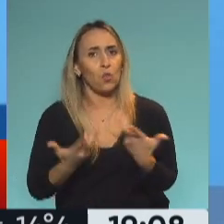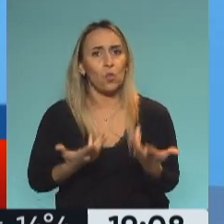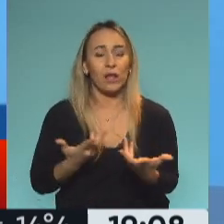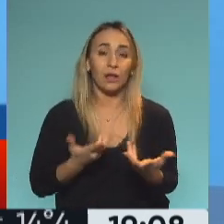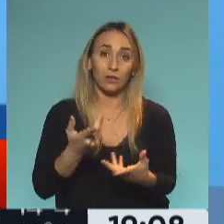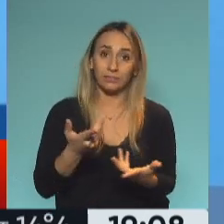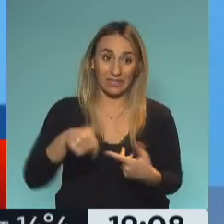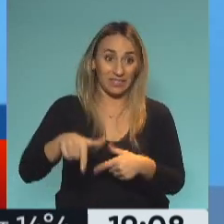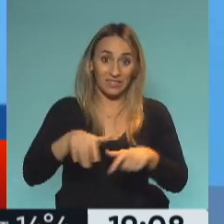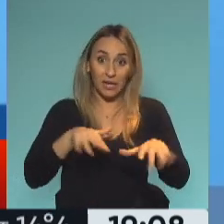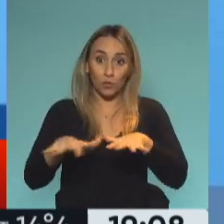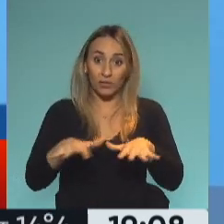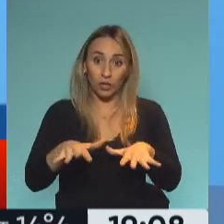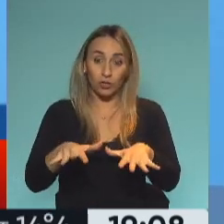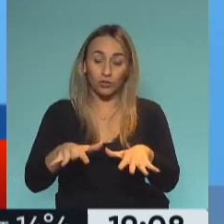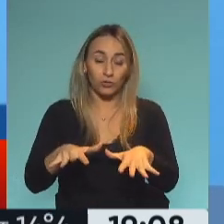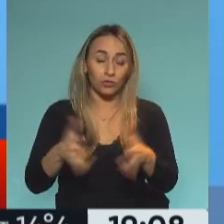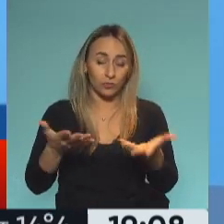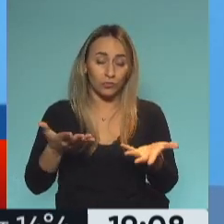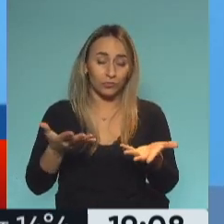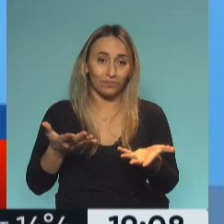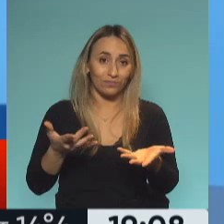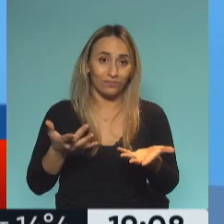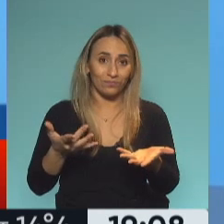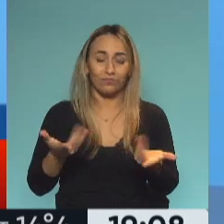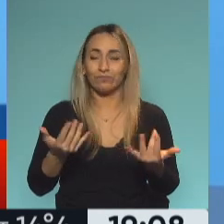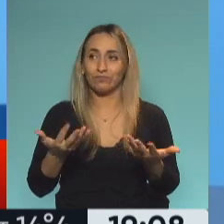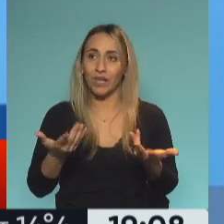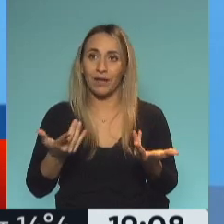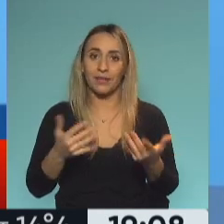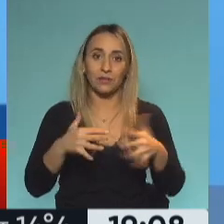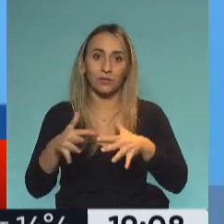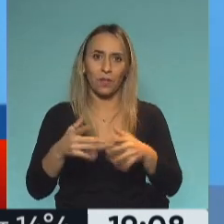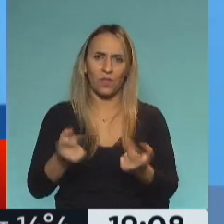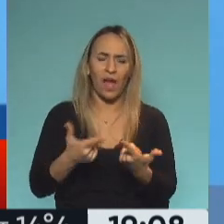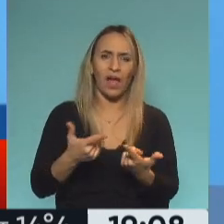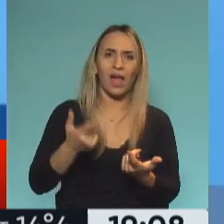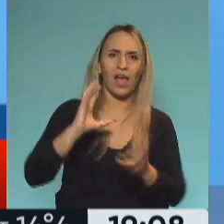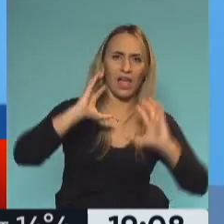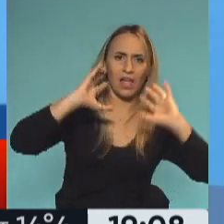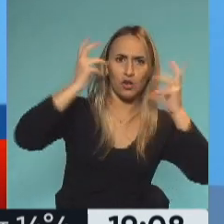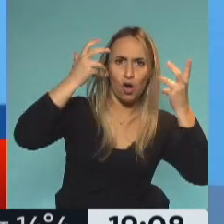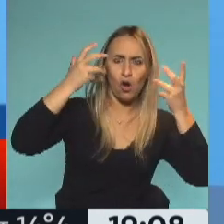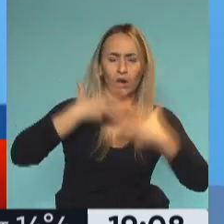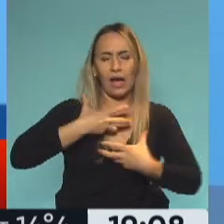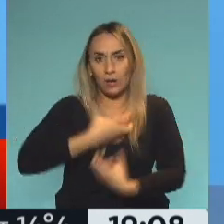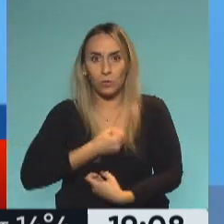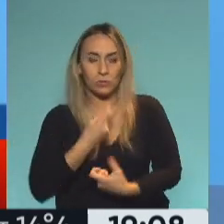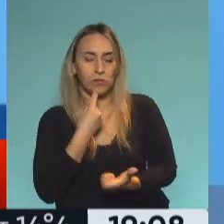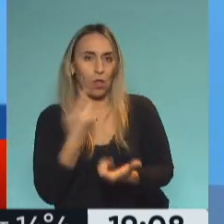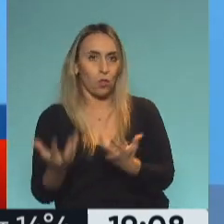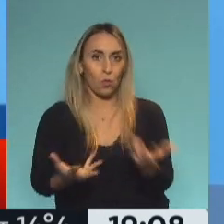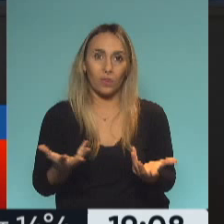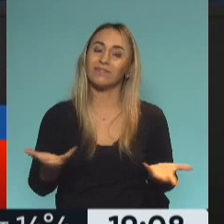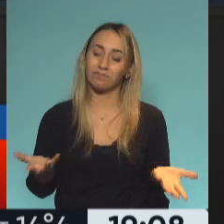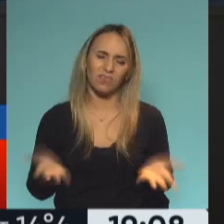hacen estas situaciones es agregar enojo angustia e incertidumbre. Entonces,